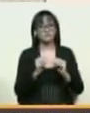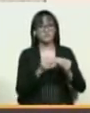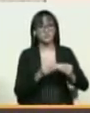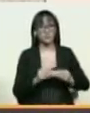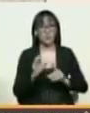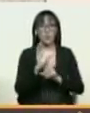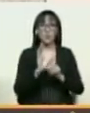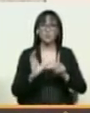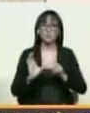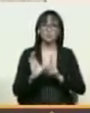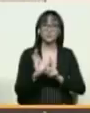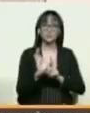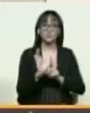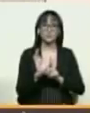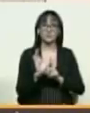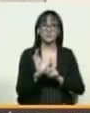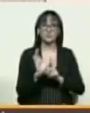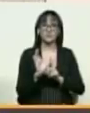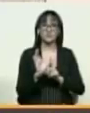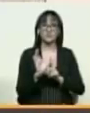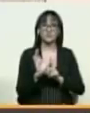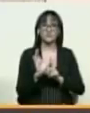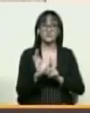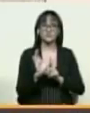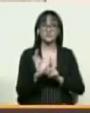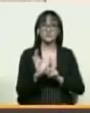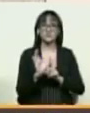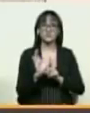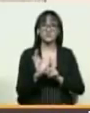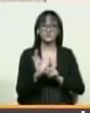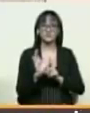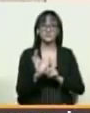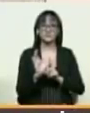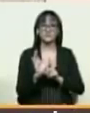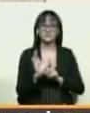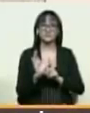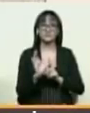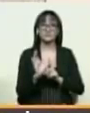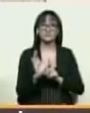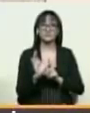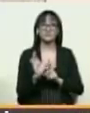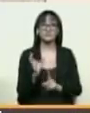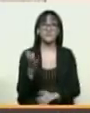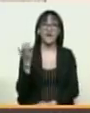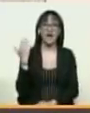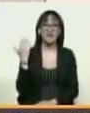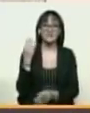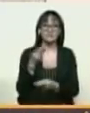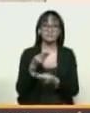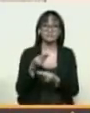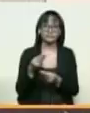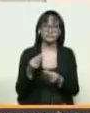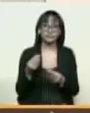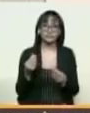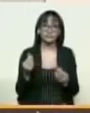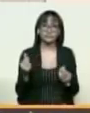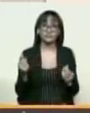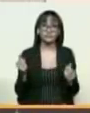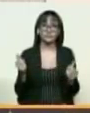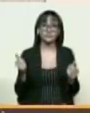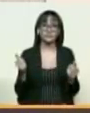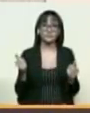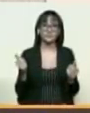esa tradición, esa época que se fue desapareciendo con